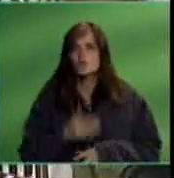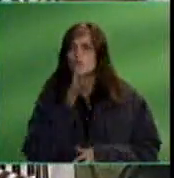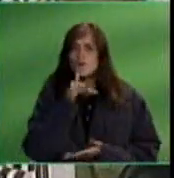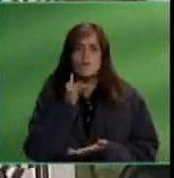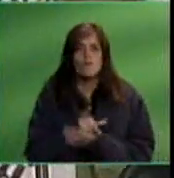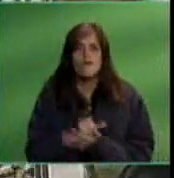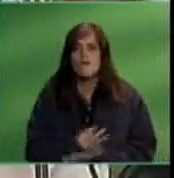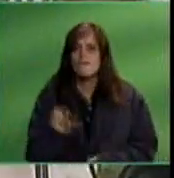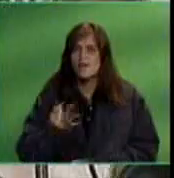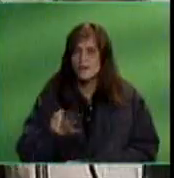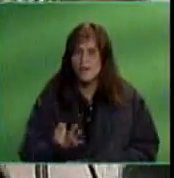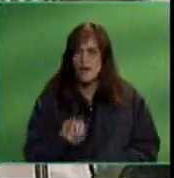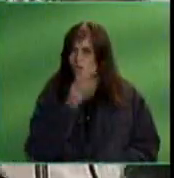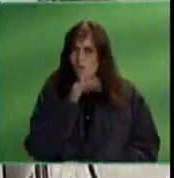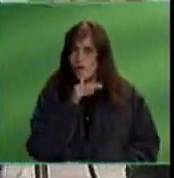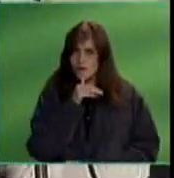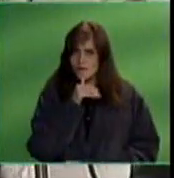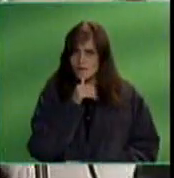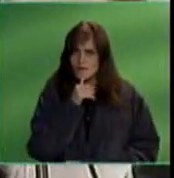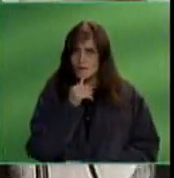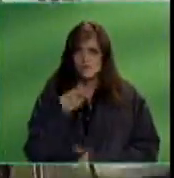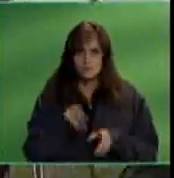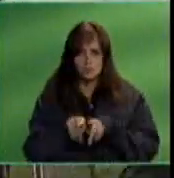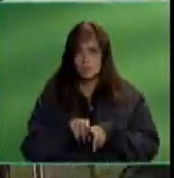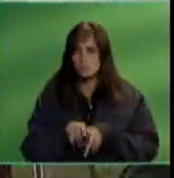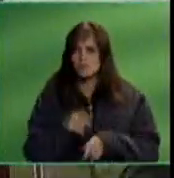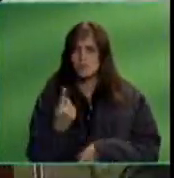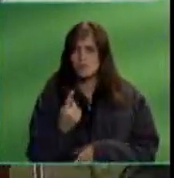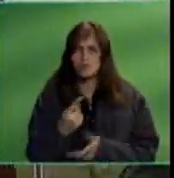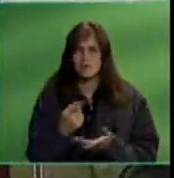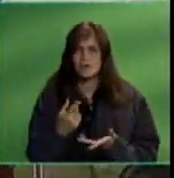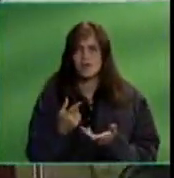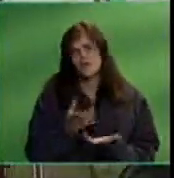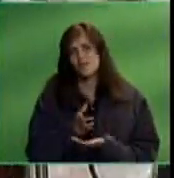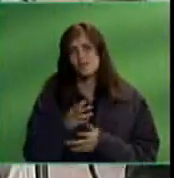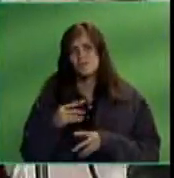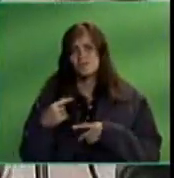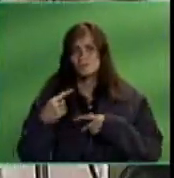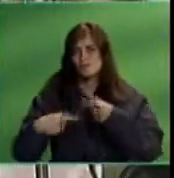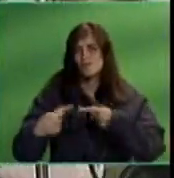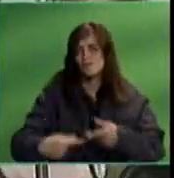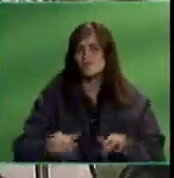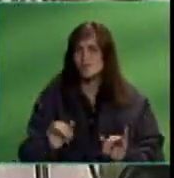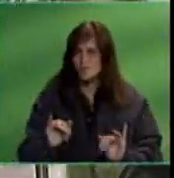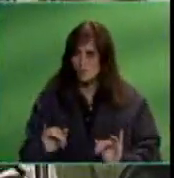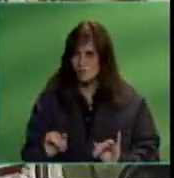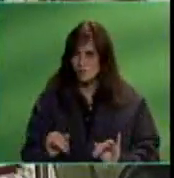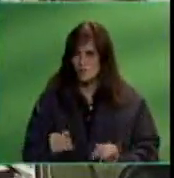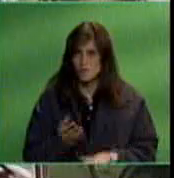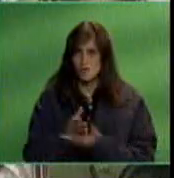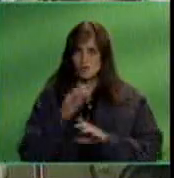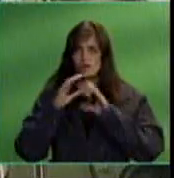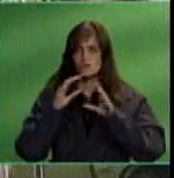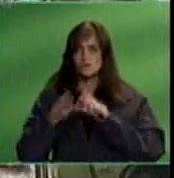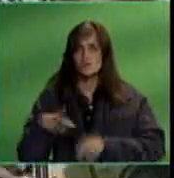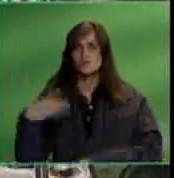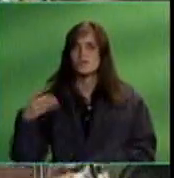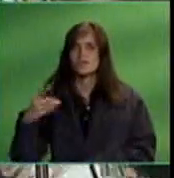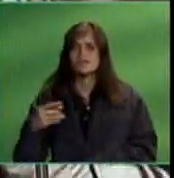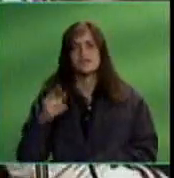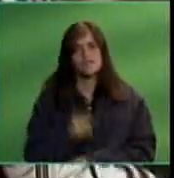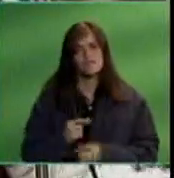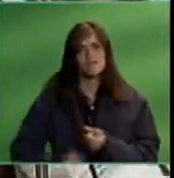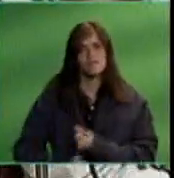prueba válida puro Pot dumo que van sus medios y se lo reproducen los medios de comunicación de derecha tienen que hacer un